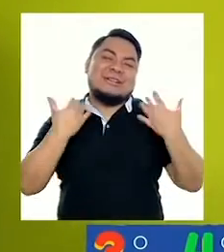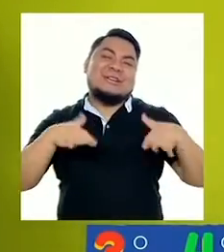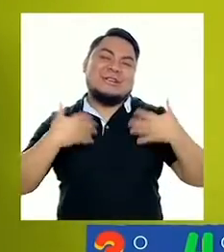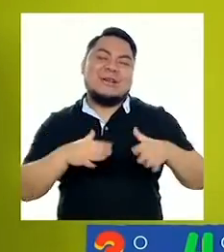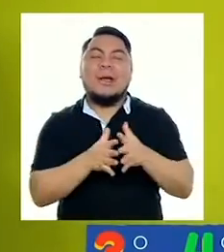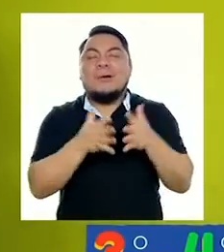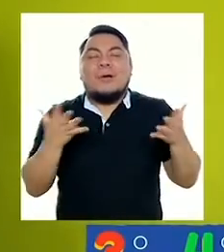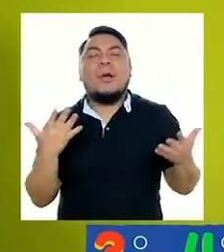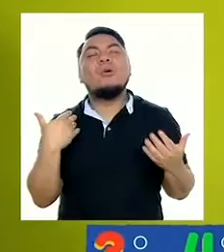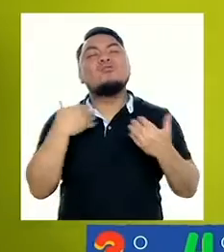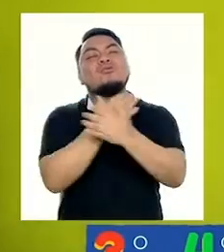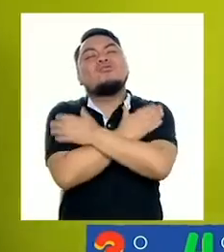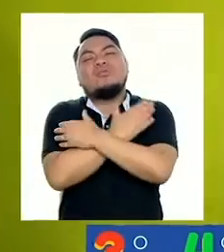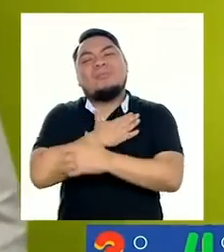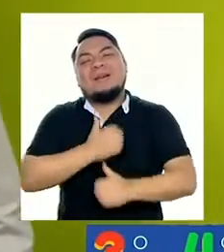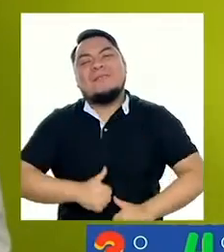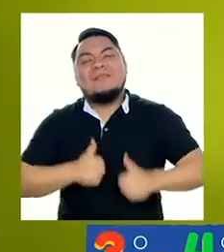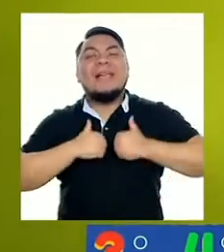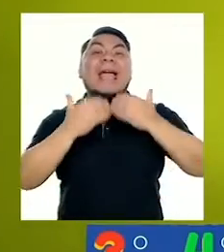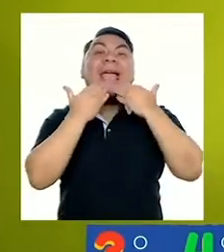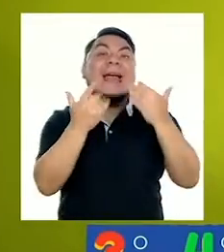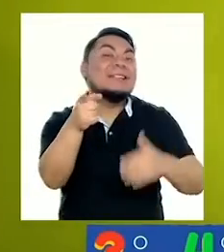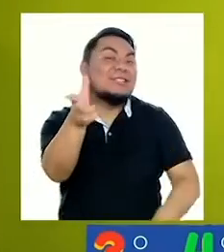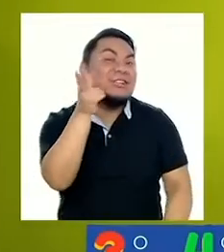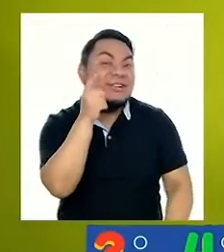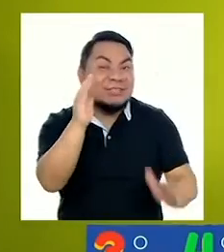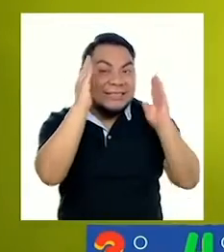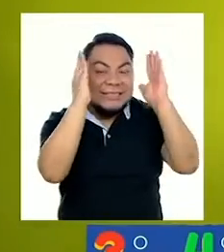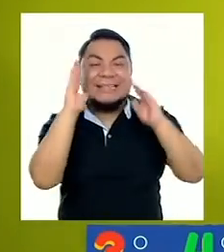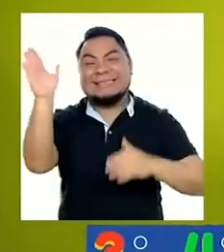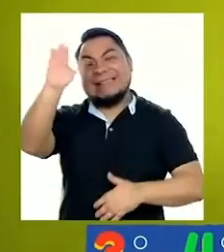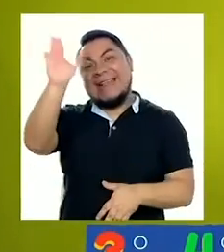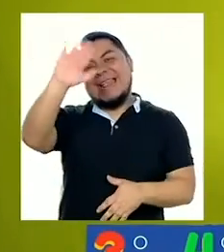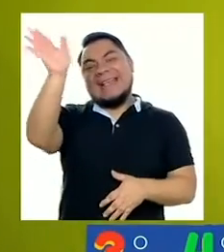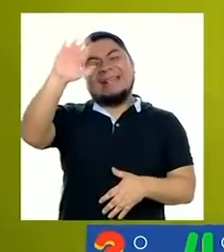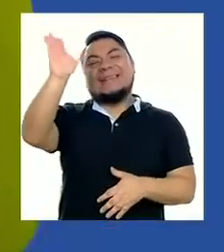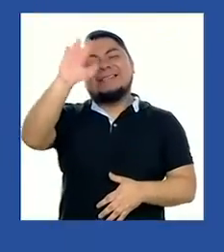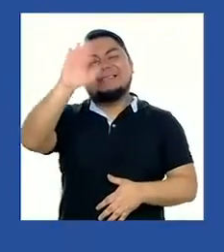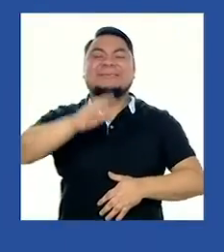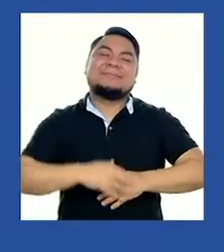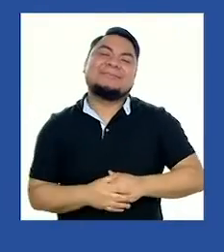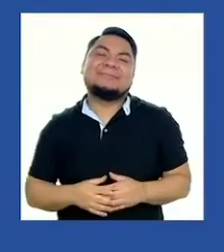mejor cumple de mi vida. Gracias por escucharme y nos vemos. ¡Chao!